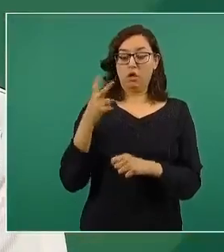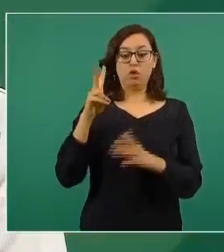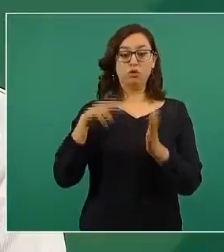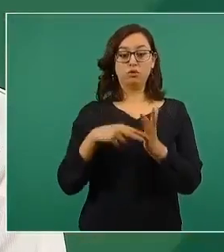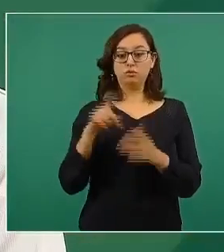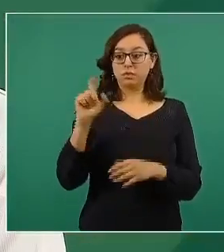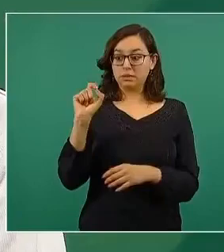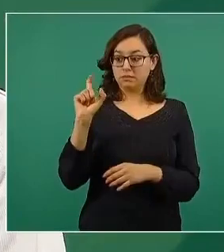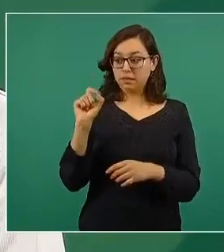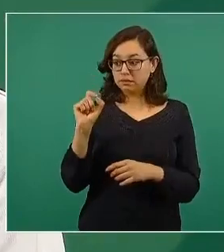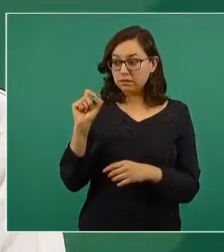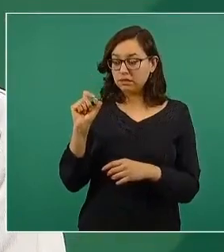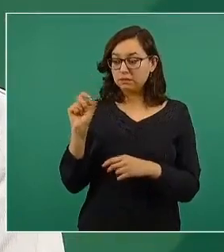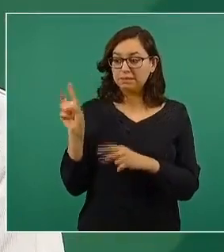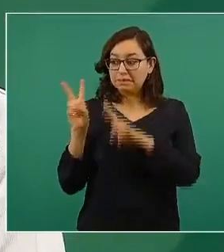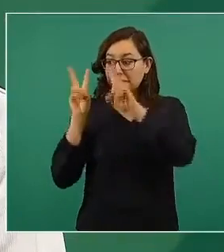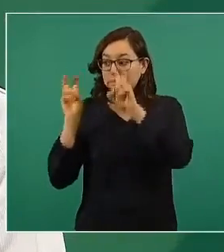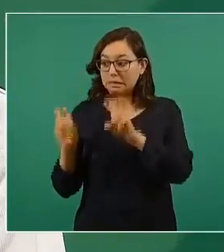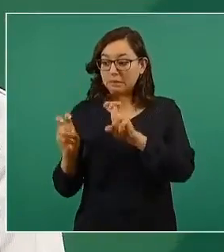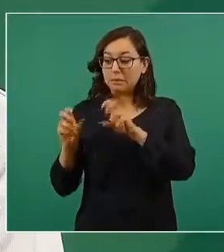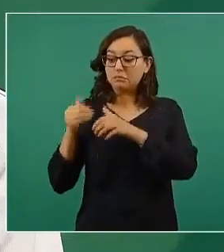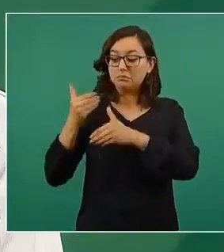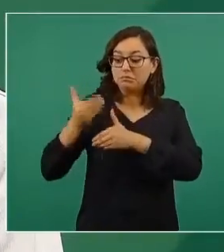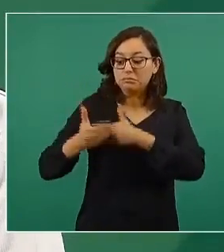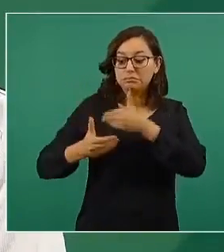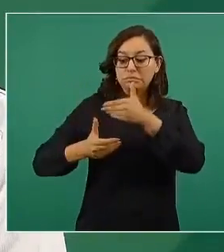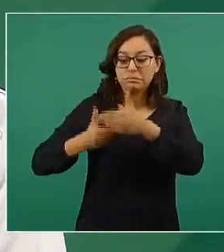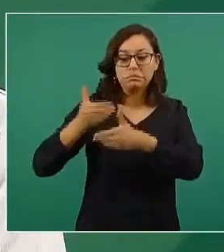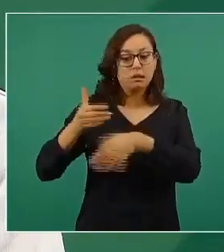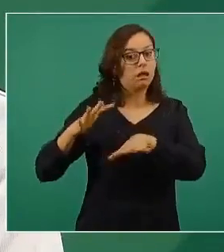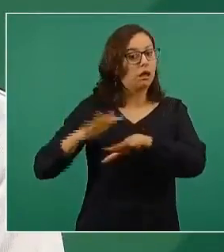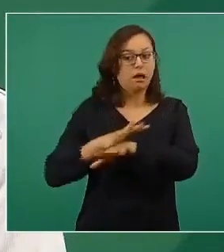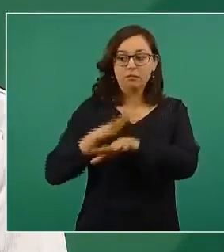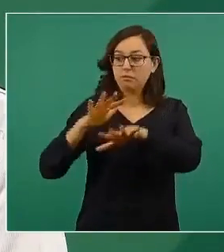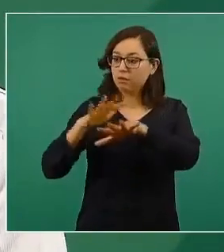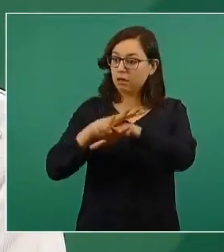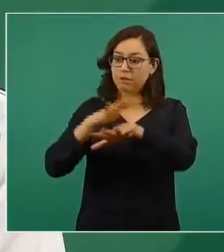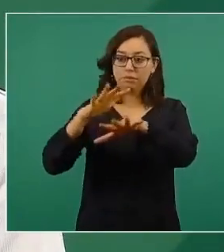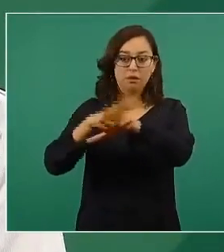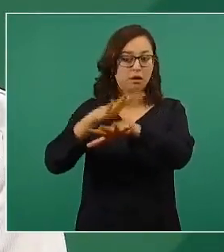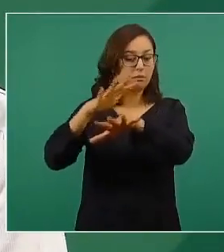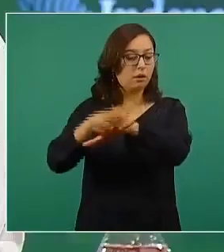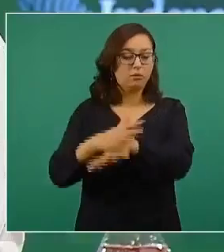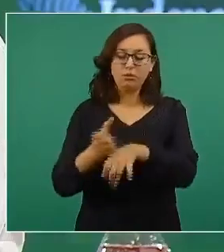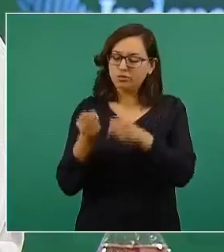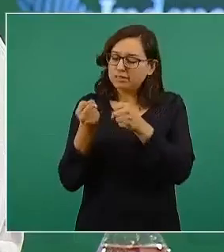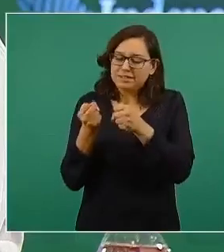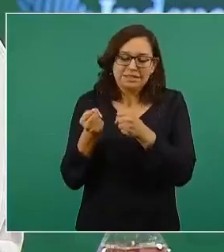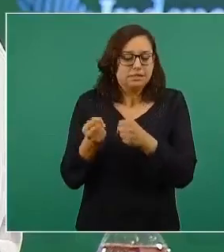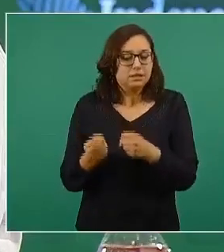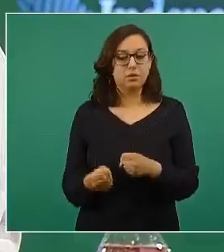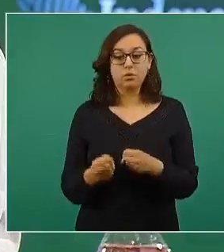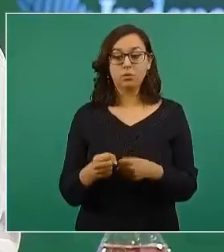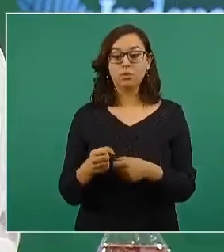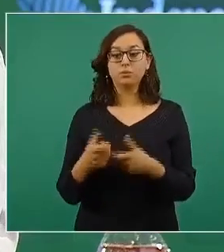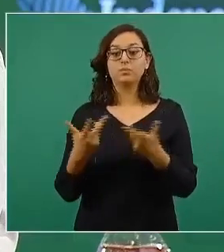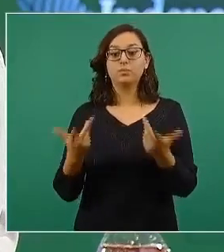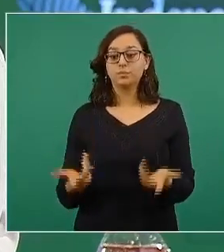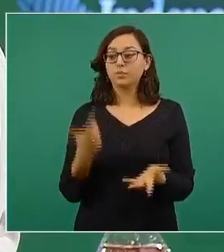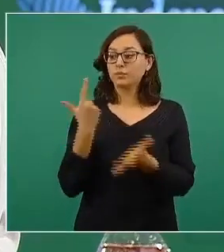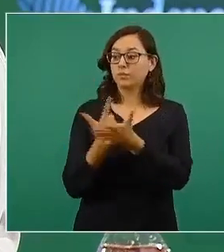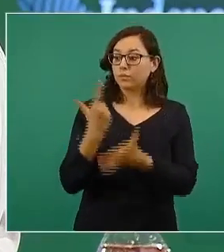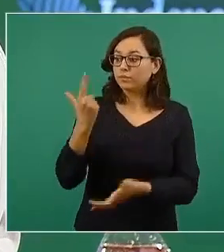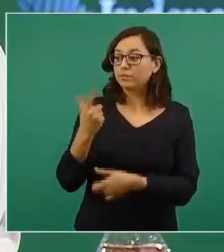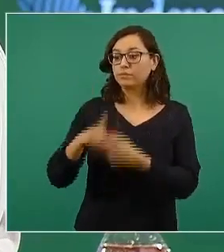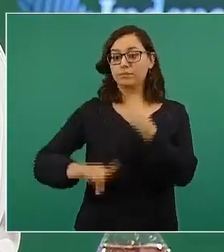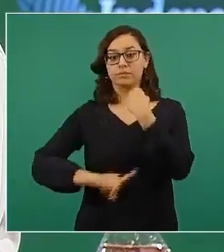largo del tiempo y que la percepción sobre la gravedad, sobre la letalidad, sobre la transmisibilidad de